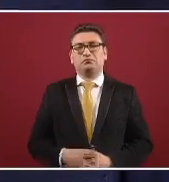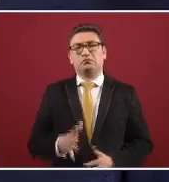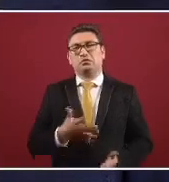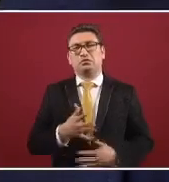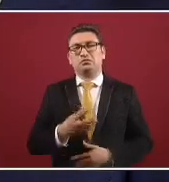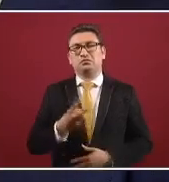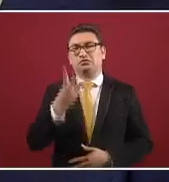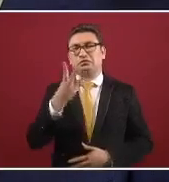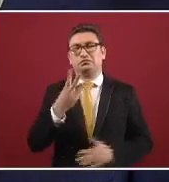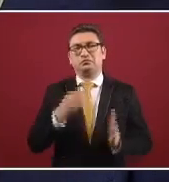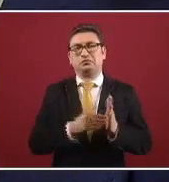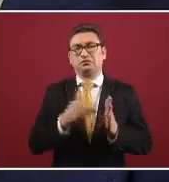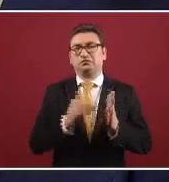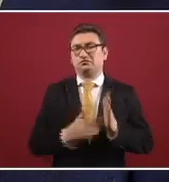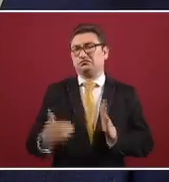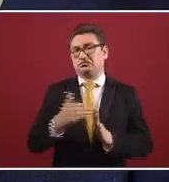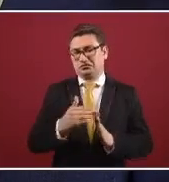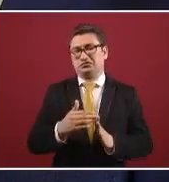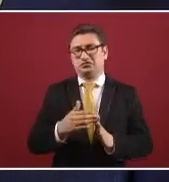3,000 millones,